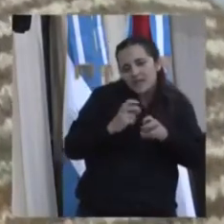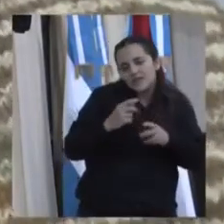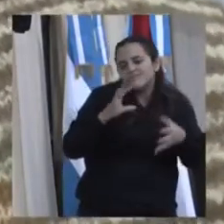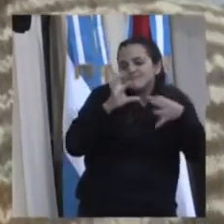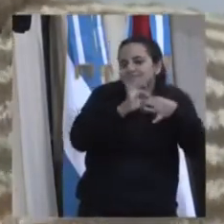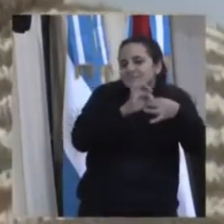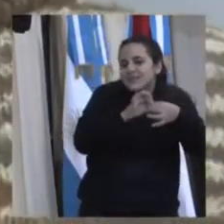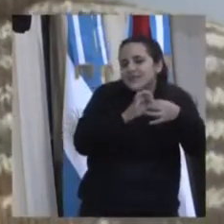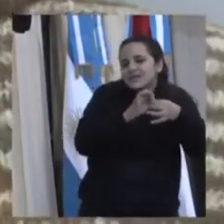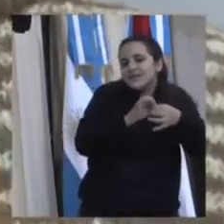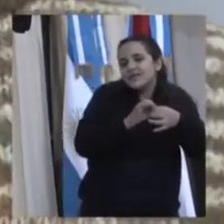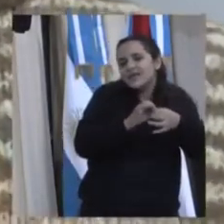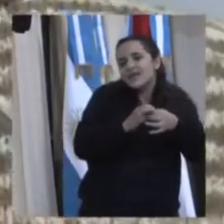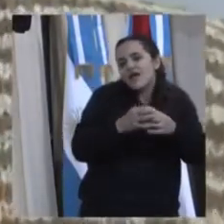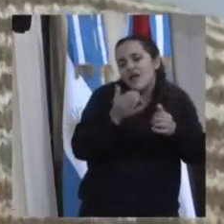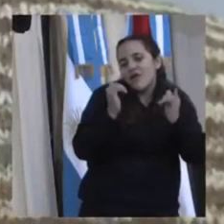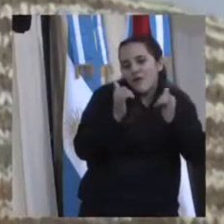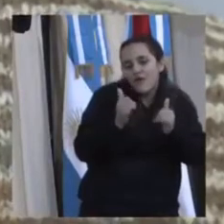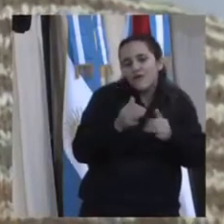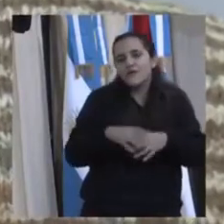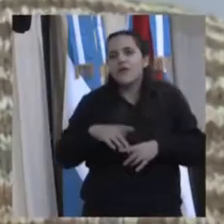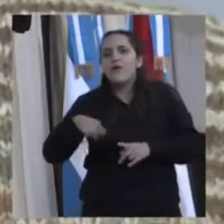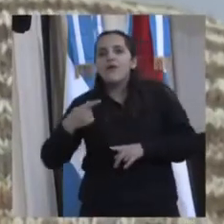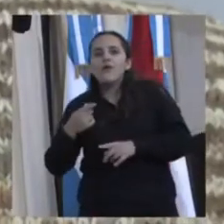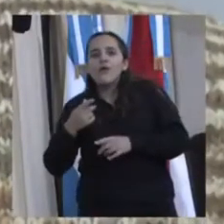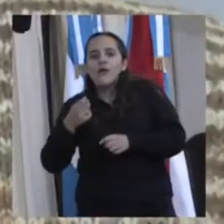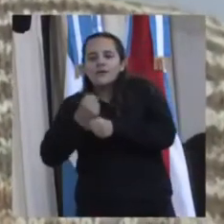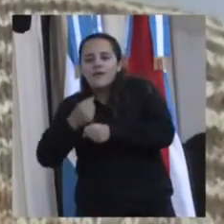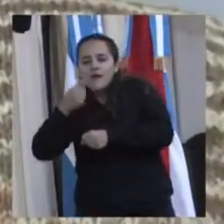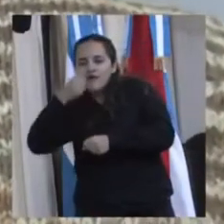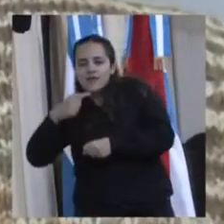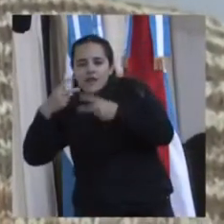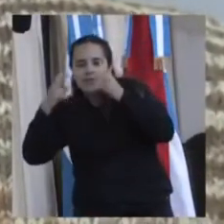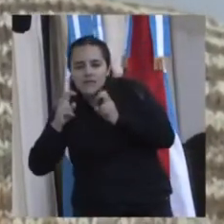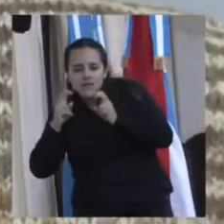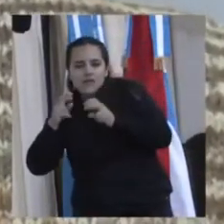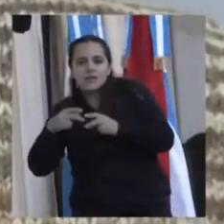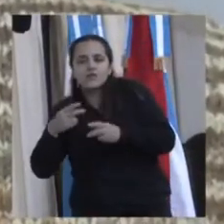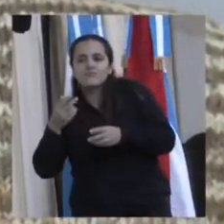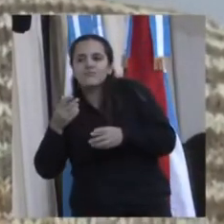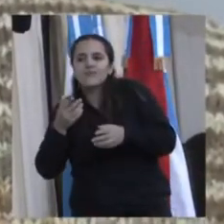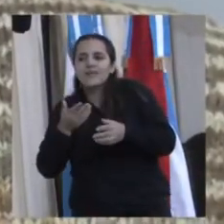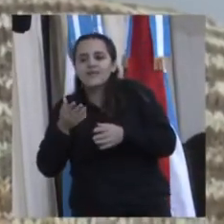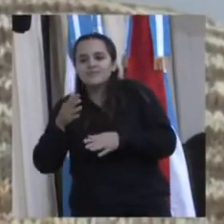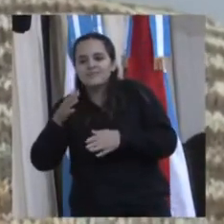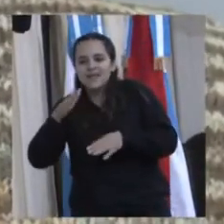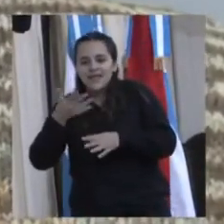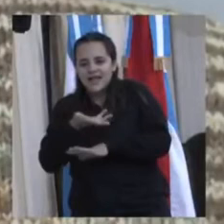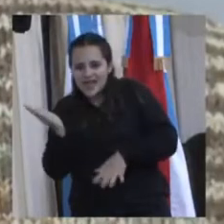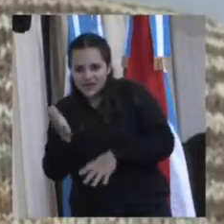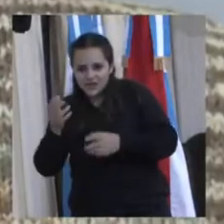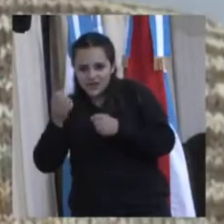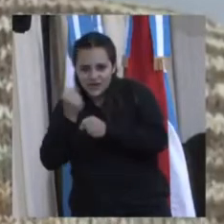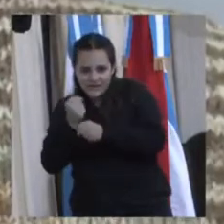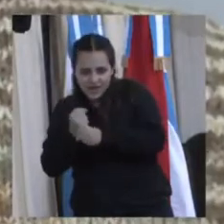la generación, son los jóvenes, o tesis del cambio social asociada a la condición de clase, son los obreros.